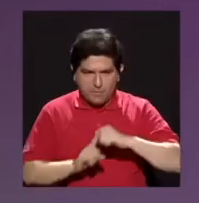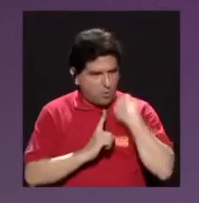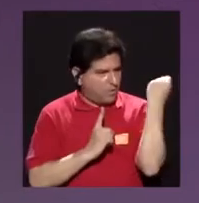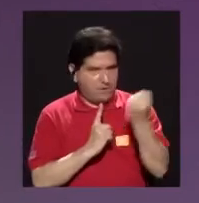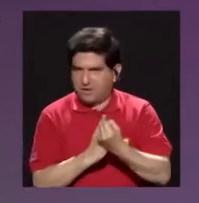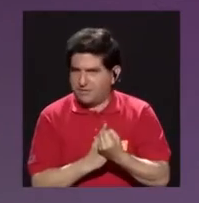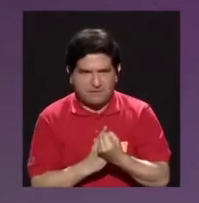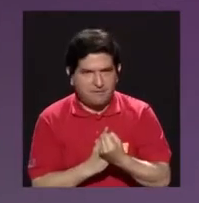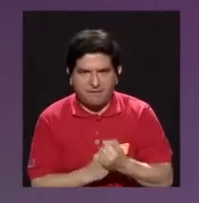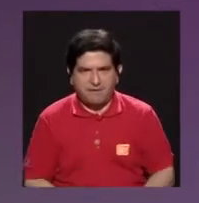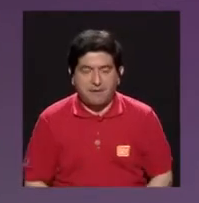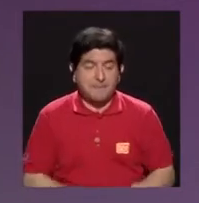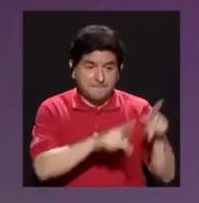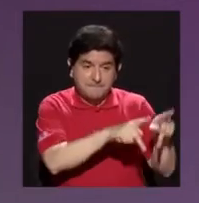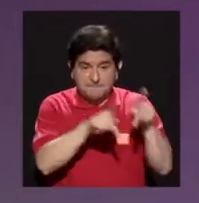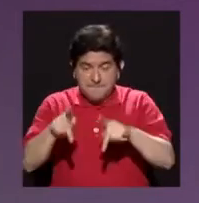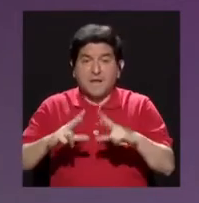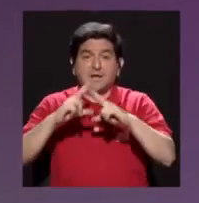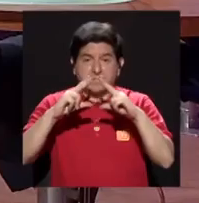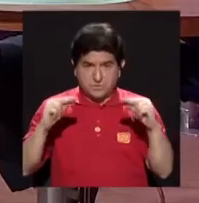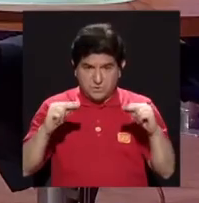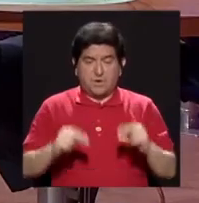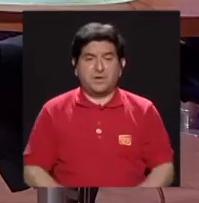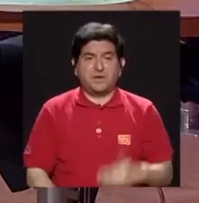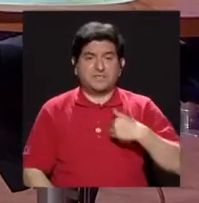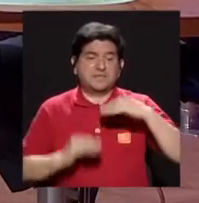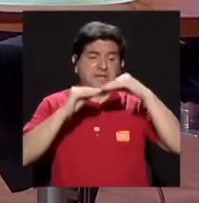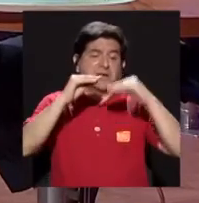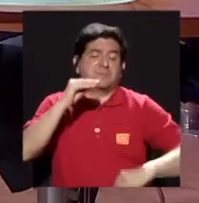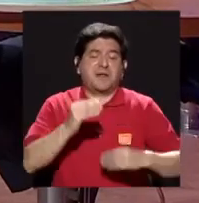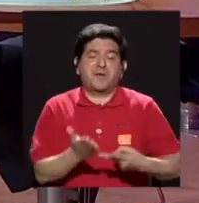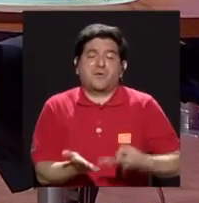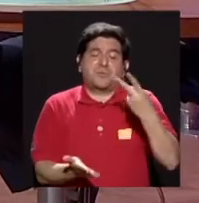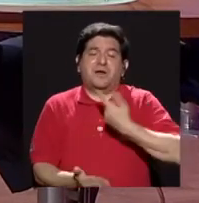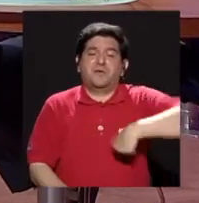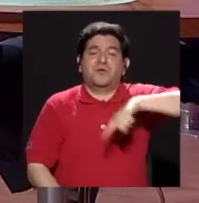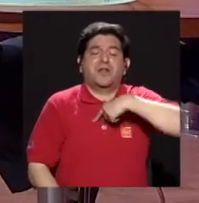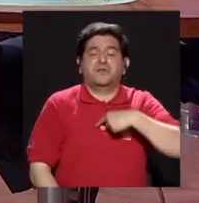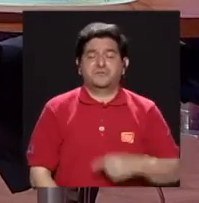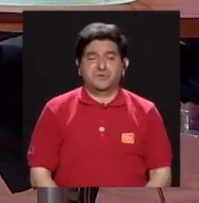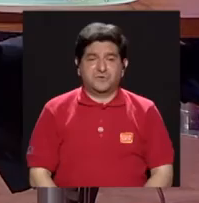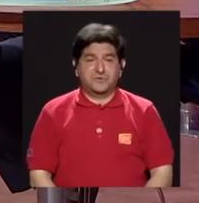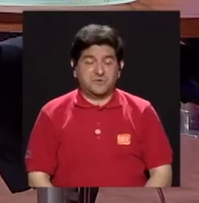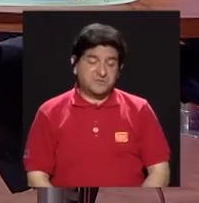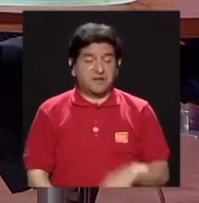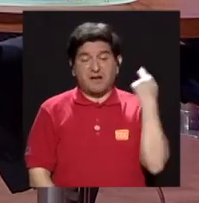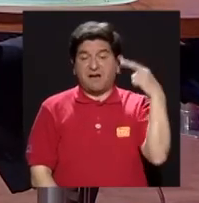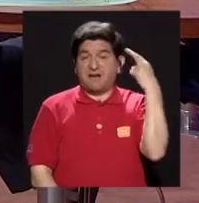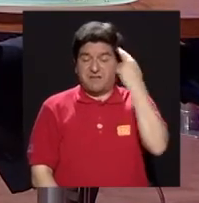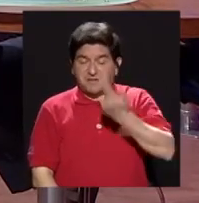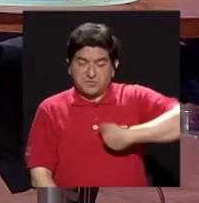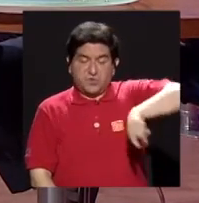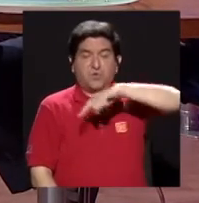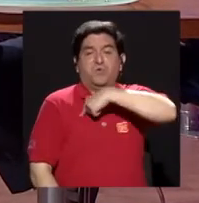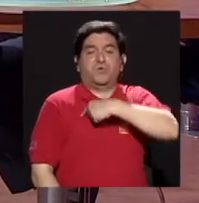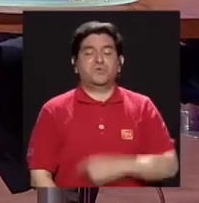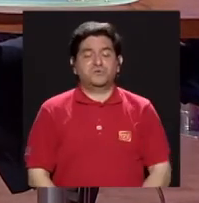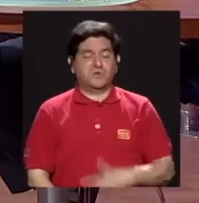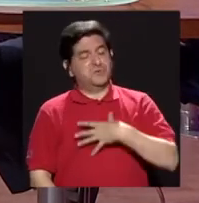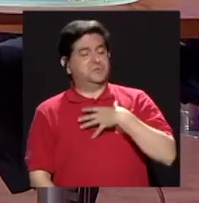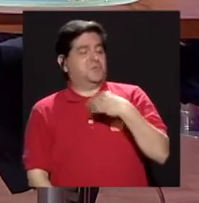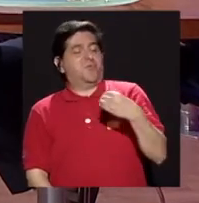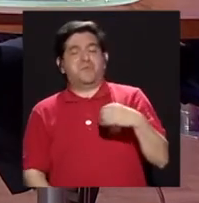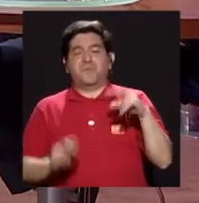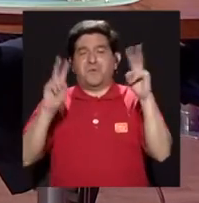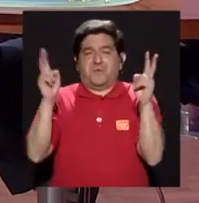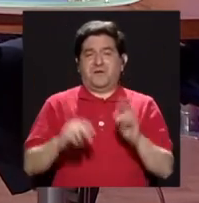que realmente las personas en Nicaragua tienen menos valor que nosotros, ¿verdad? Y que por lo tanto nosotros, desde nuestra posición de blancos, yo